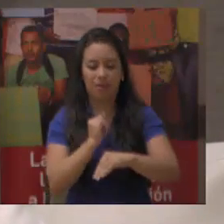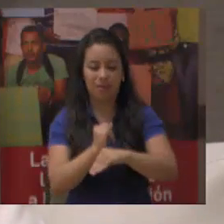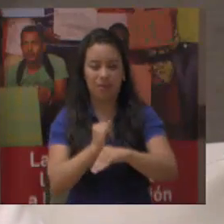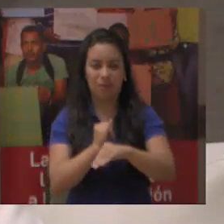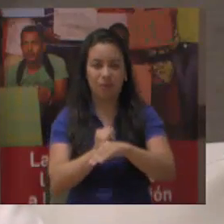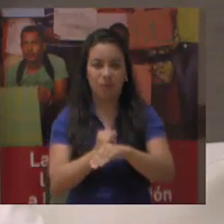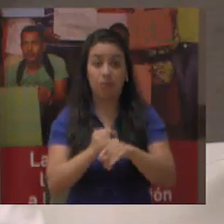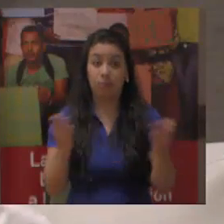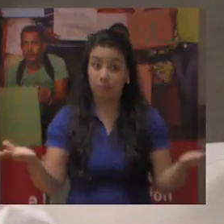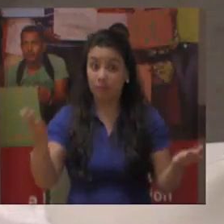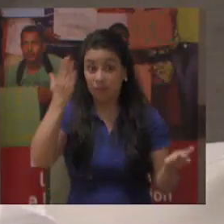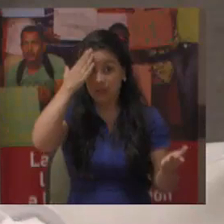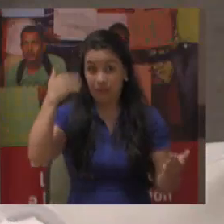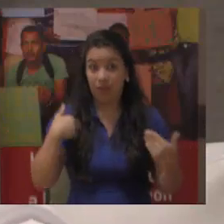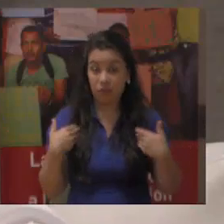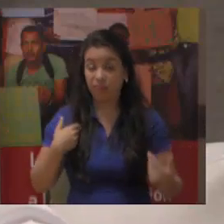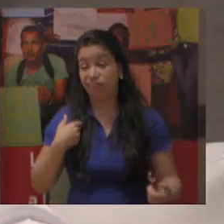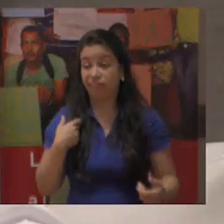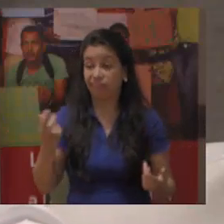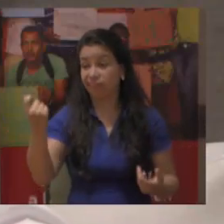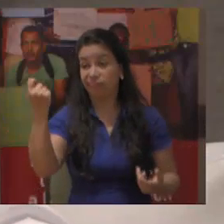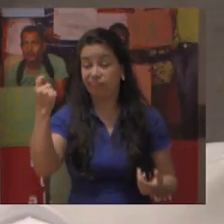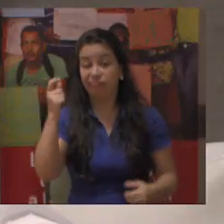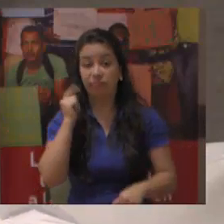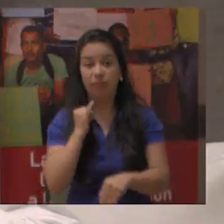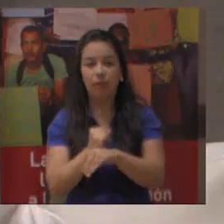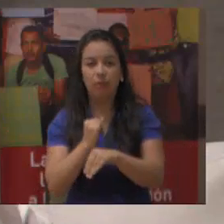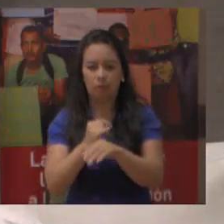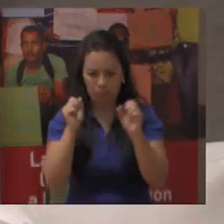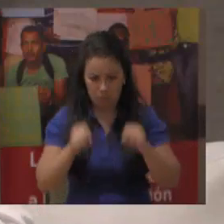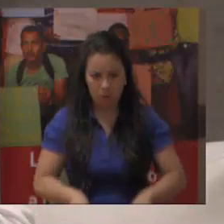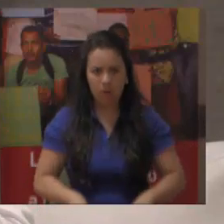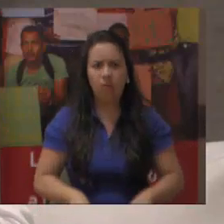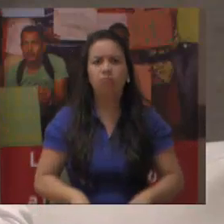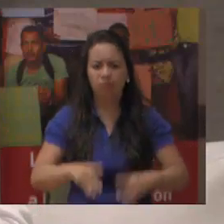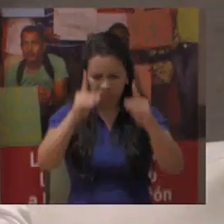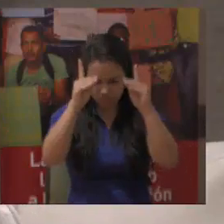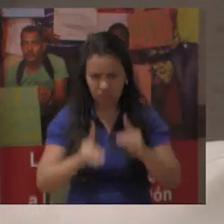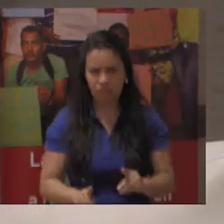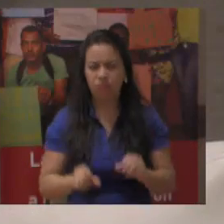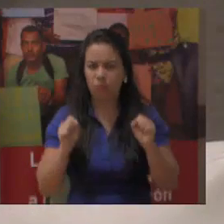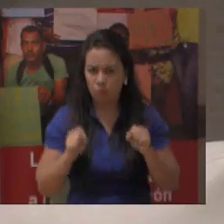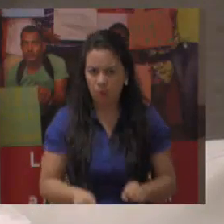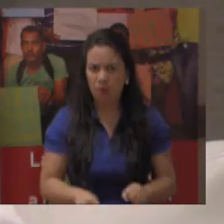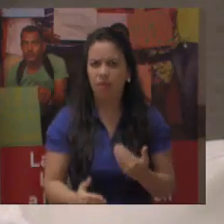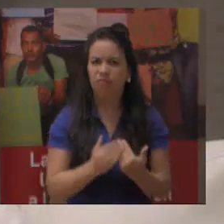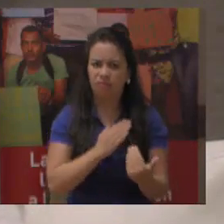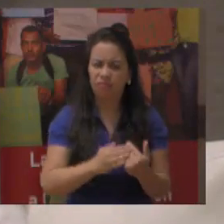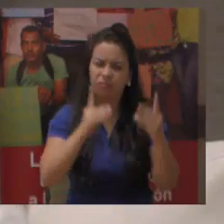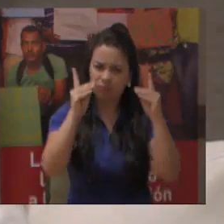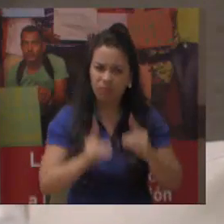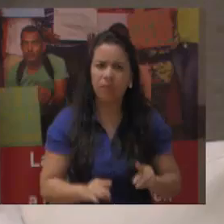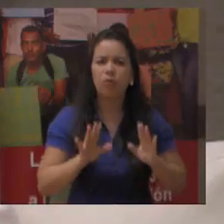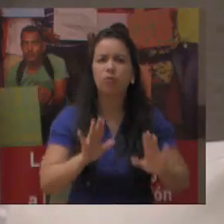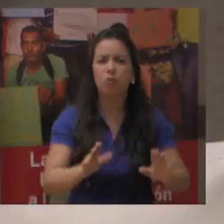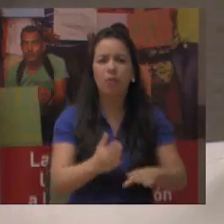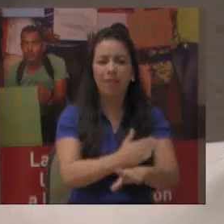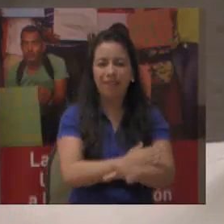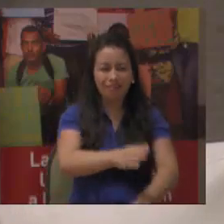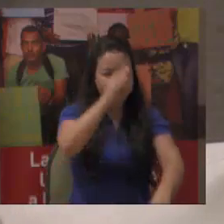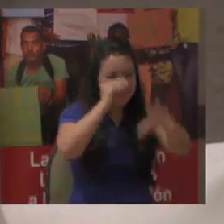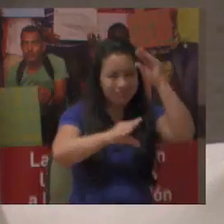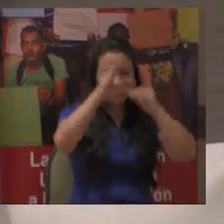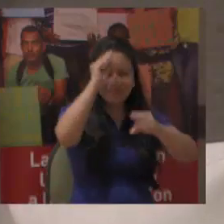Uno con semejante poder, ¿cómo sus decisiones no las hace presente permanentemente fruto de esas convicciones?